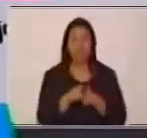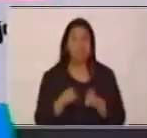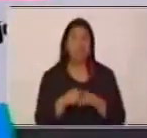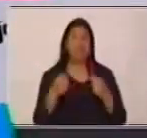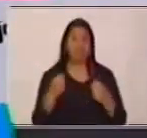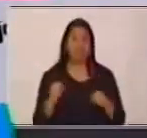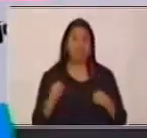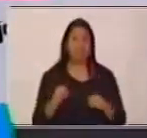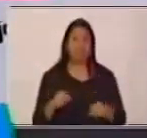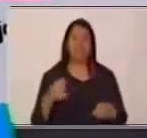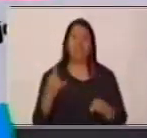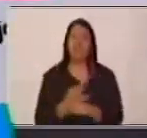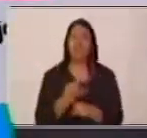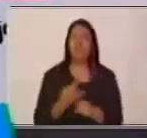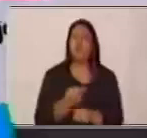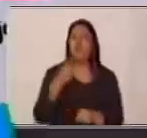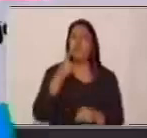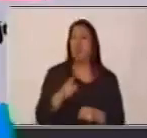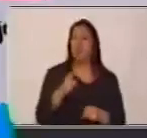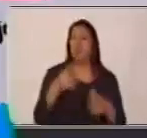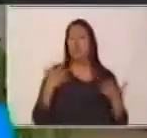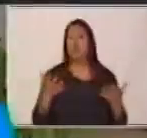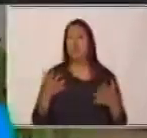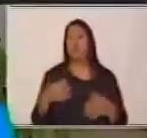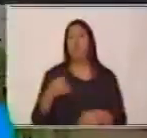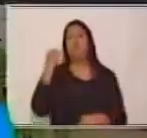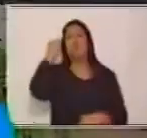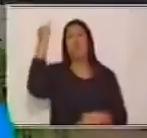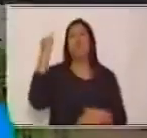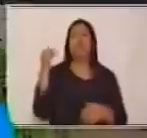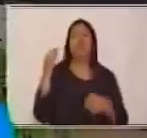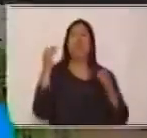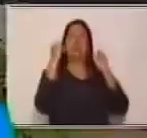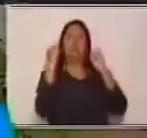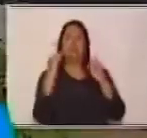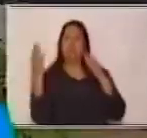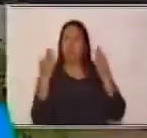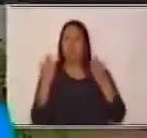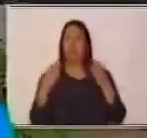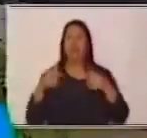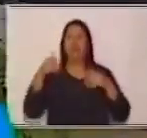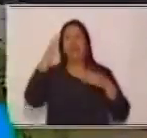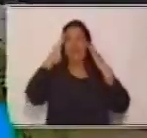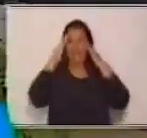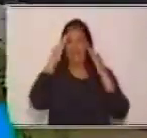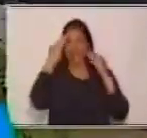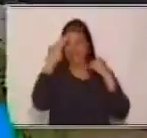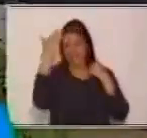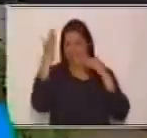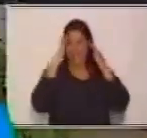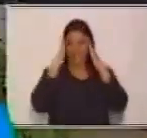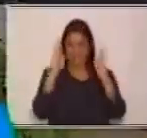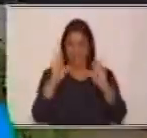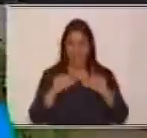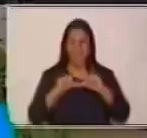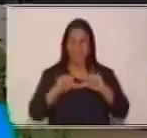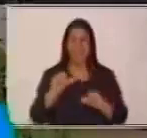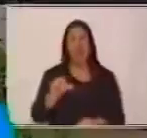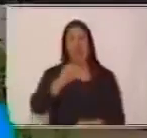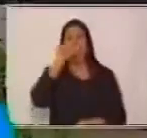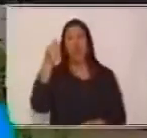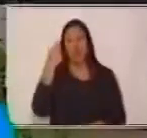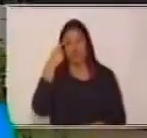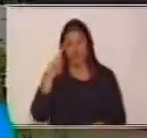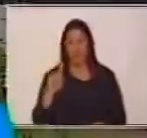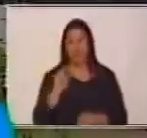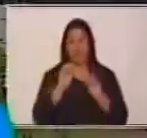una imagen en el poema que tú crees. Gracias por tu atención. Vamos a continuar en la siguiente sesión viendo otro tipo